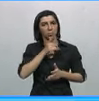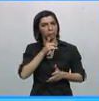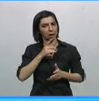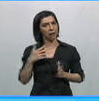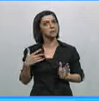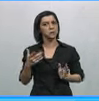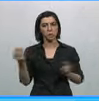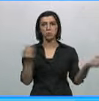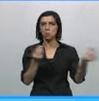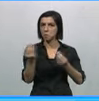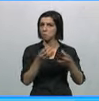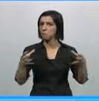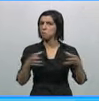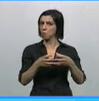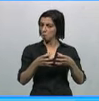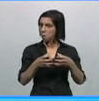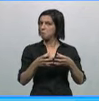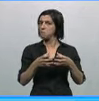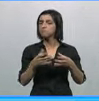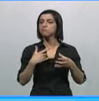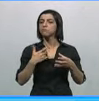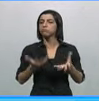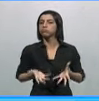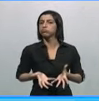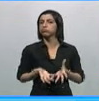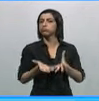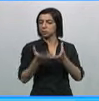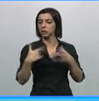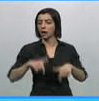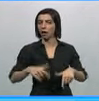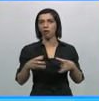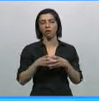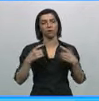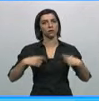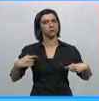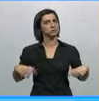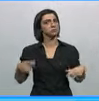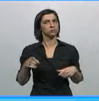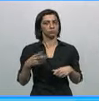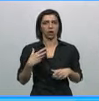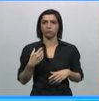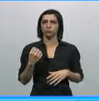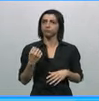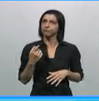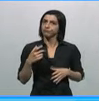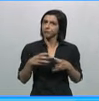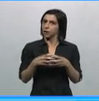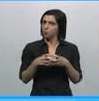buenas incorporaciones y lo transformaron a Central en un equipo muy peligroso. Te quiero preguntar, Patón,